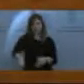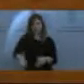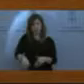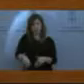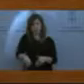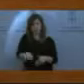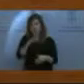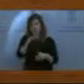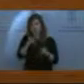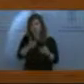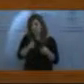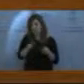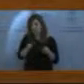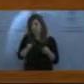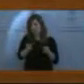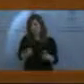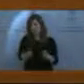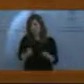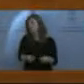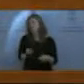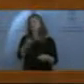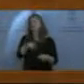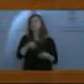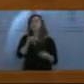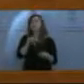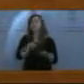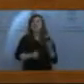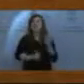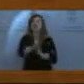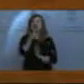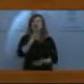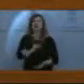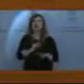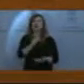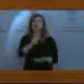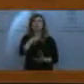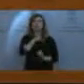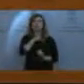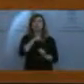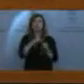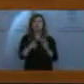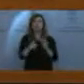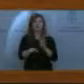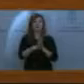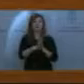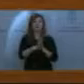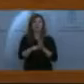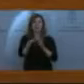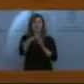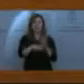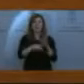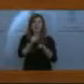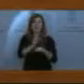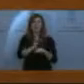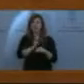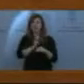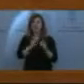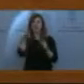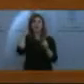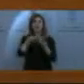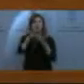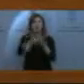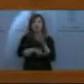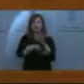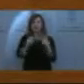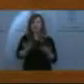cierto. Habla de un sistema de identificación y desarrollo de talentos. Aquí seguimos esperando un programa de identificación, vuelvo a repetir, con los objetivos marcados, de qué estamos haciendo y